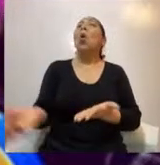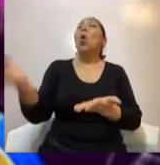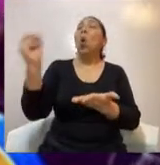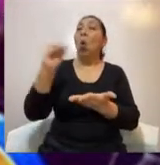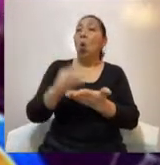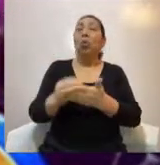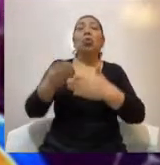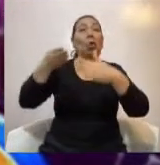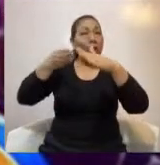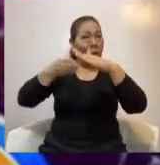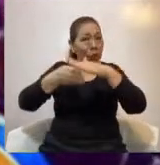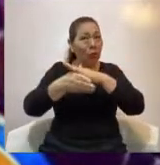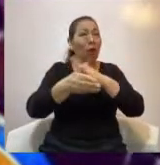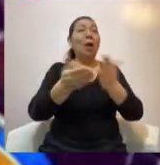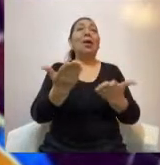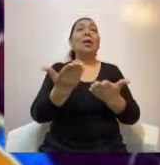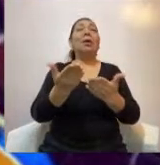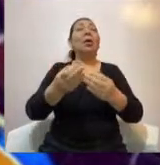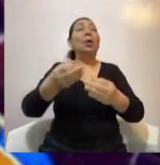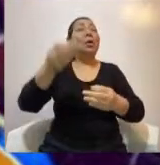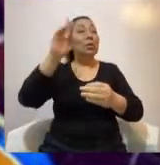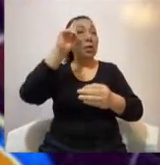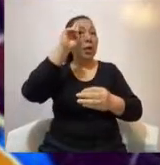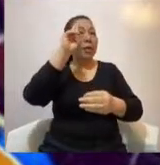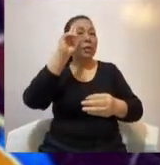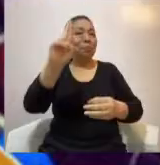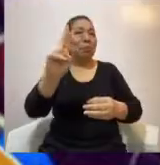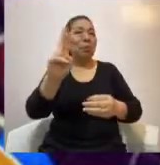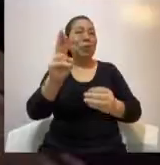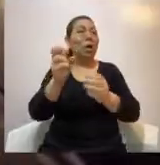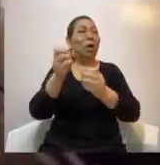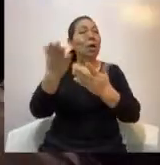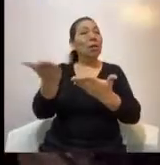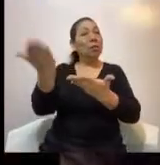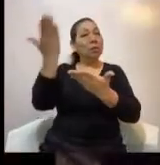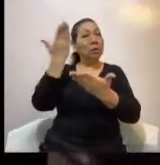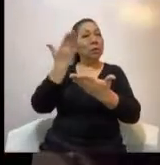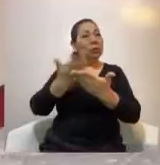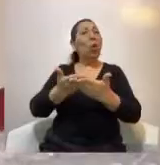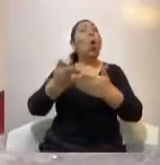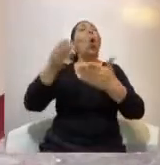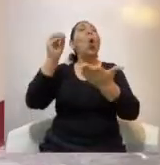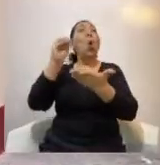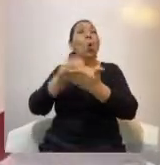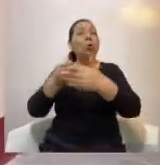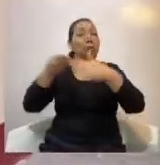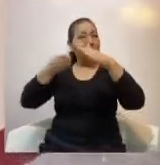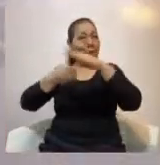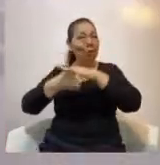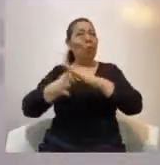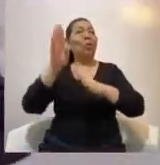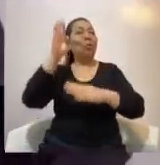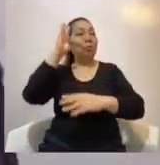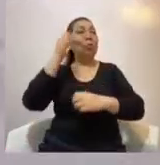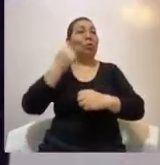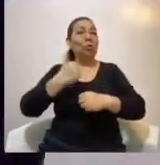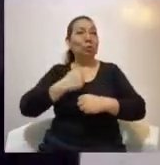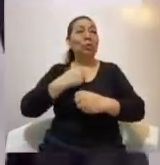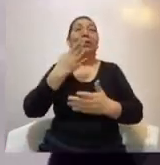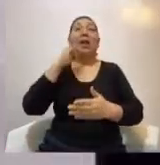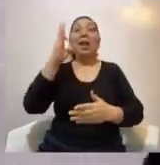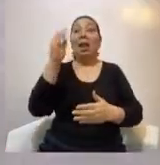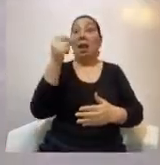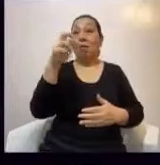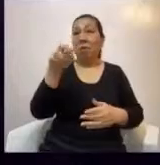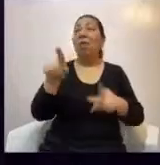ende volvió al estado anterior de la violación y repuso a la cadete en su